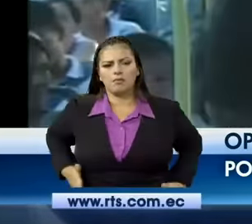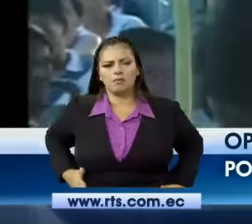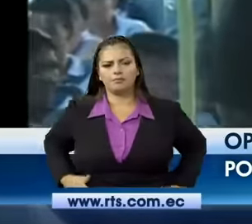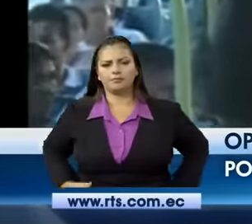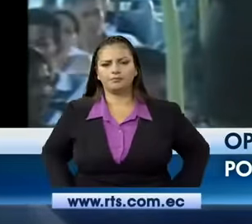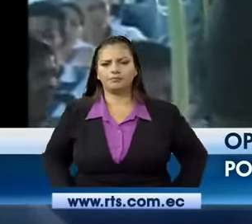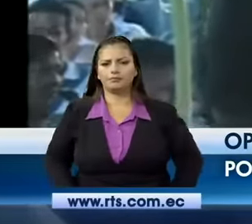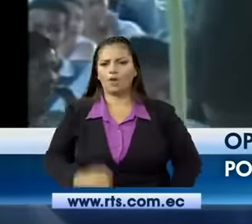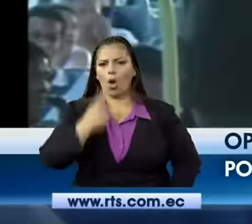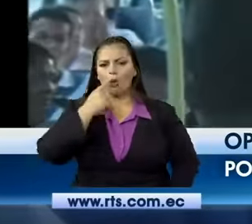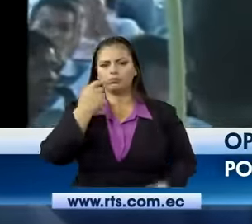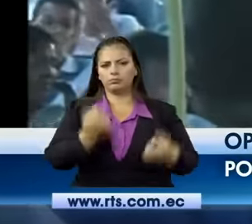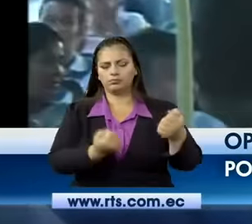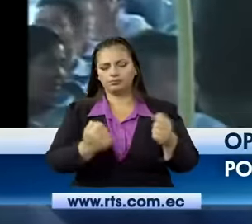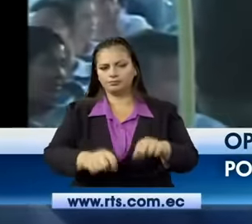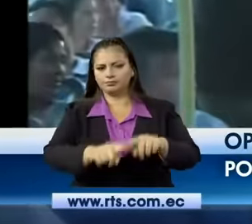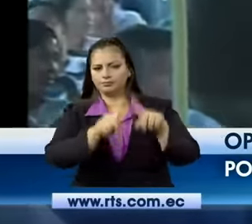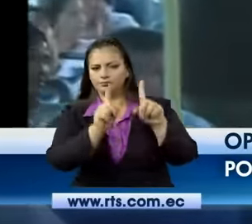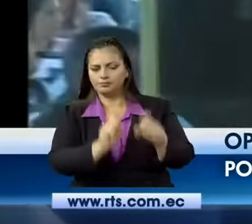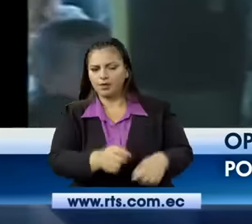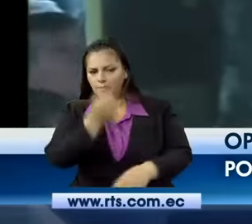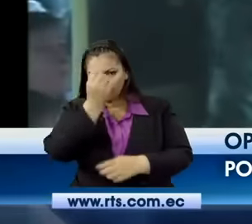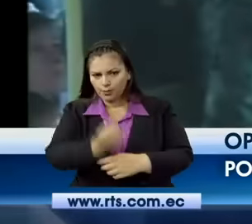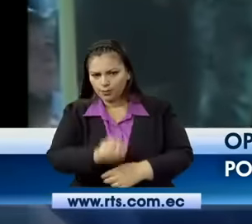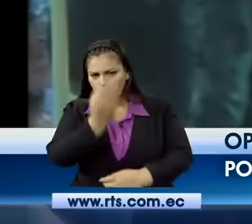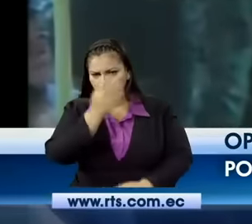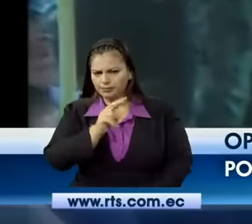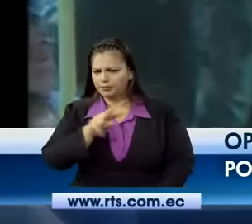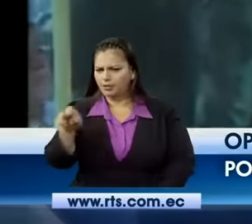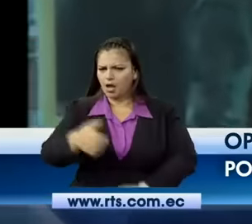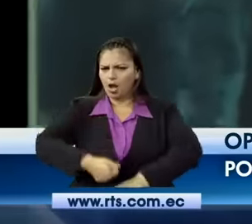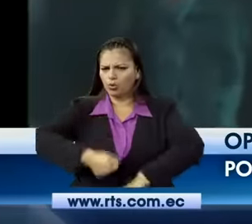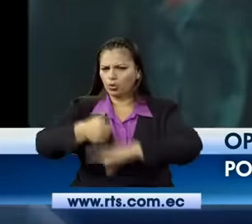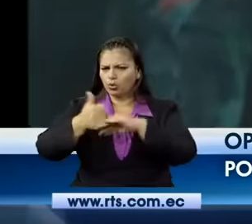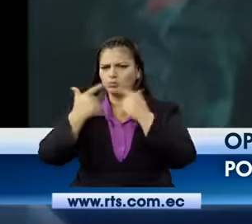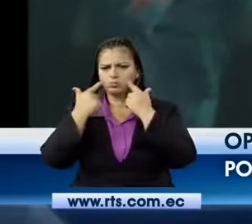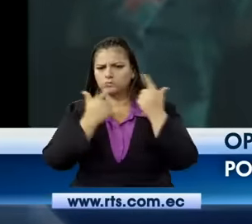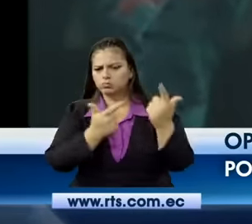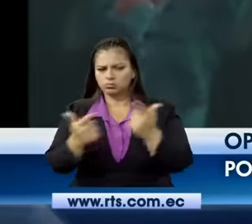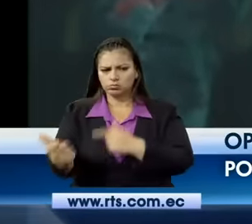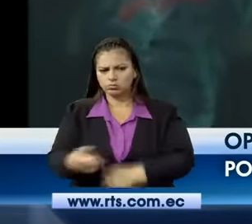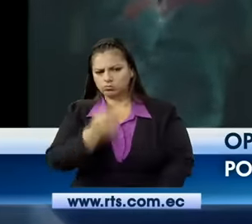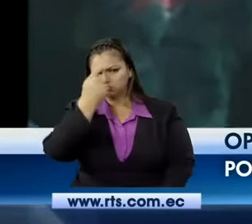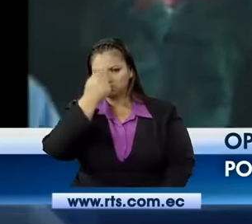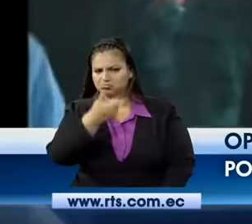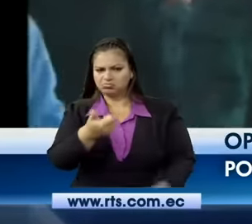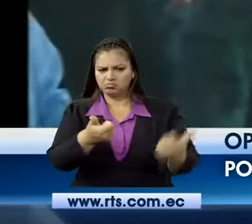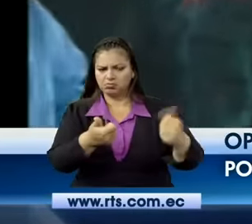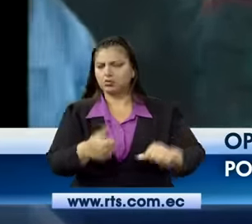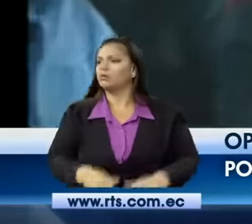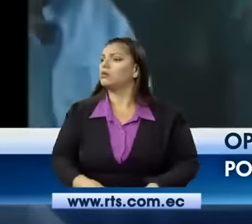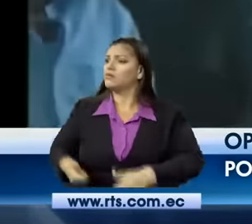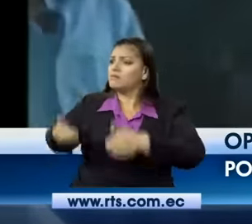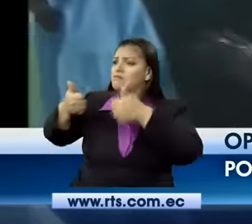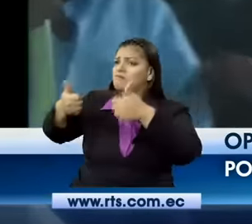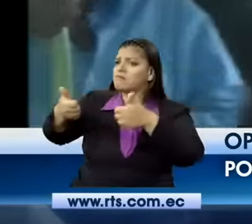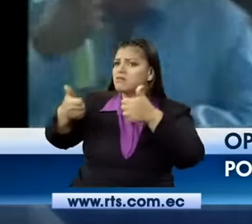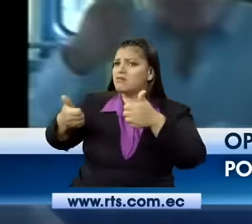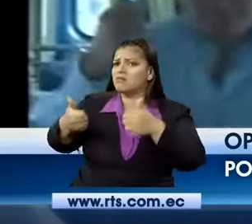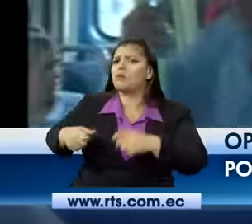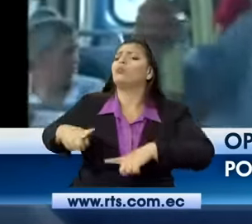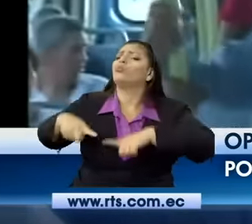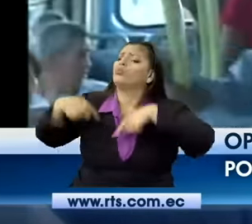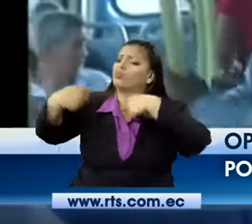amigo muy buenos días qué opina del trabajo de las fuerzas armadas muy bueno que pero que sea un poquito más seguido porque sí hay alta